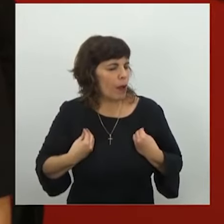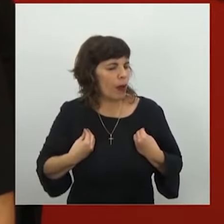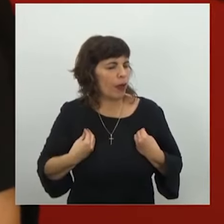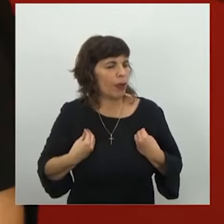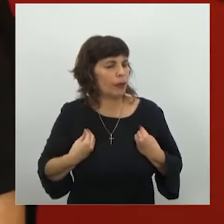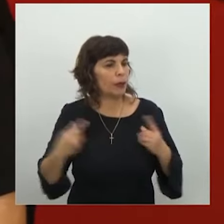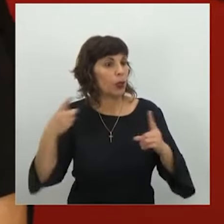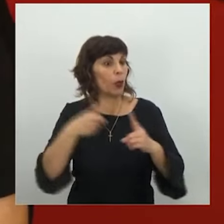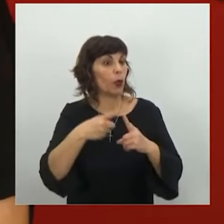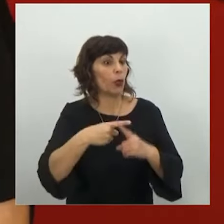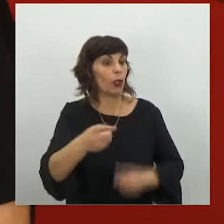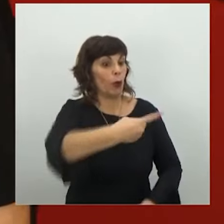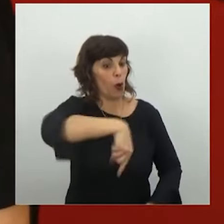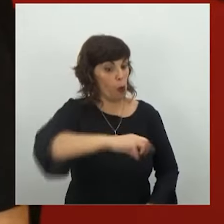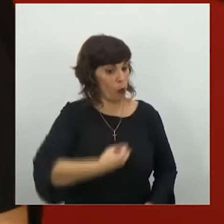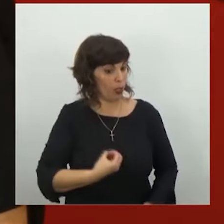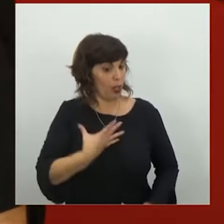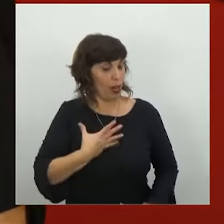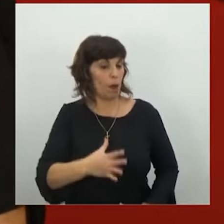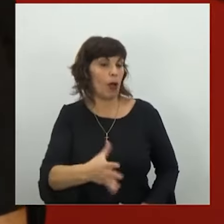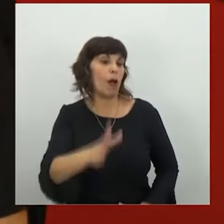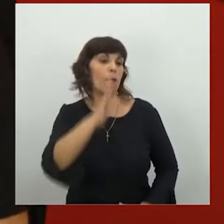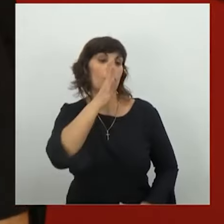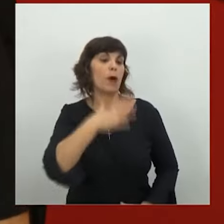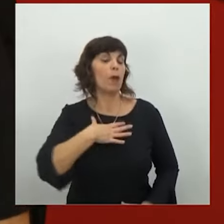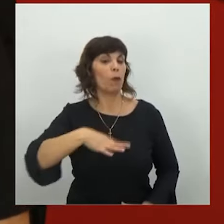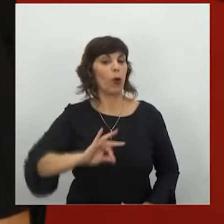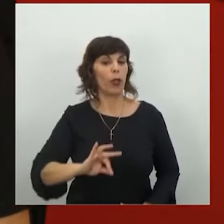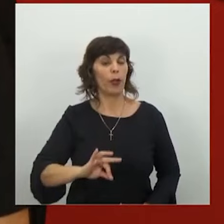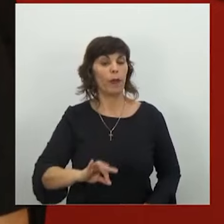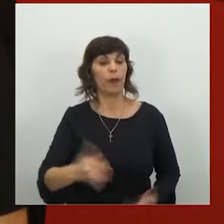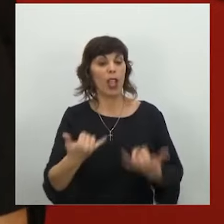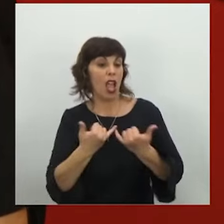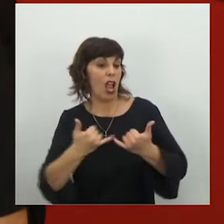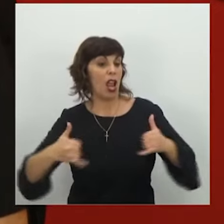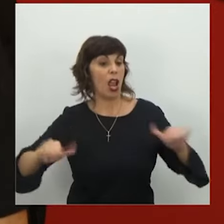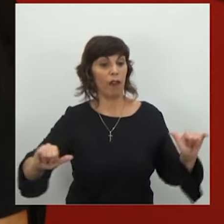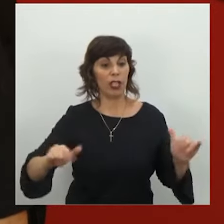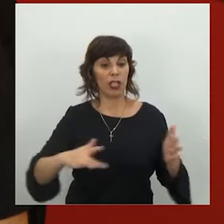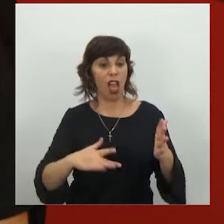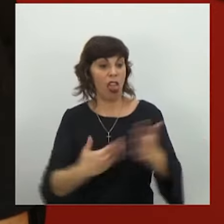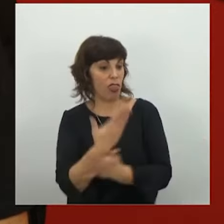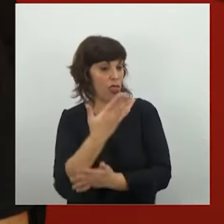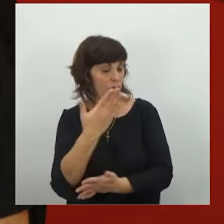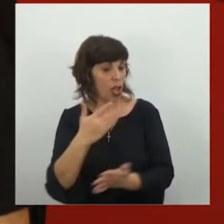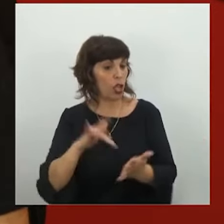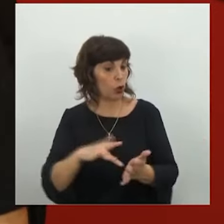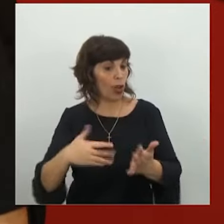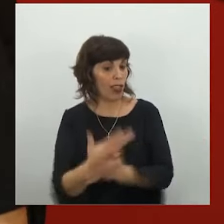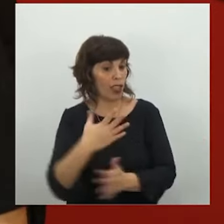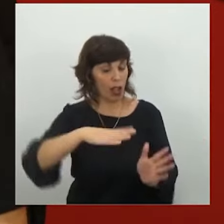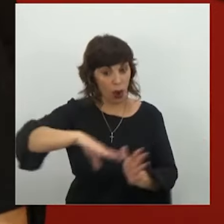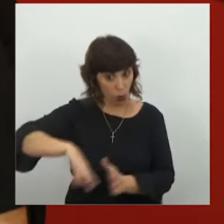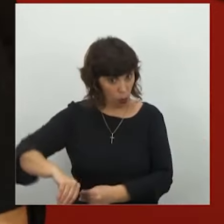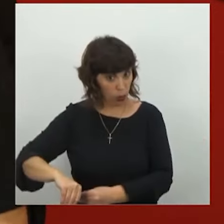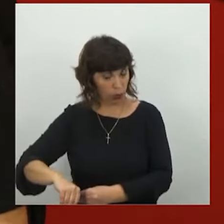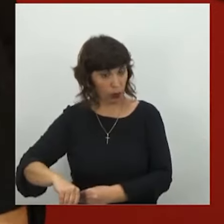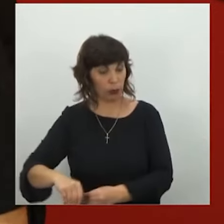Dice la Biblia que en el último, el gran día de la fiesta. ¿De qué fiesta estaba hablando? Lo podemos